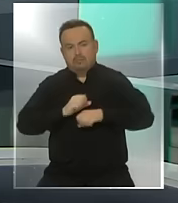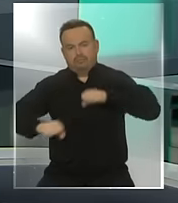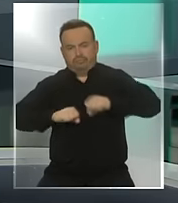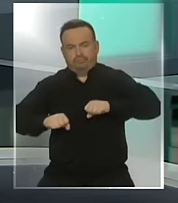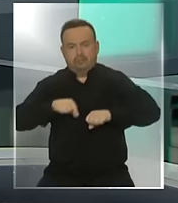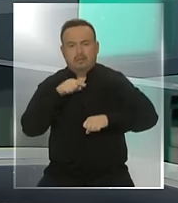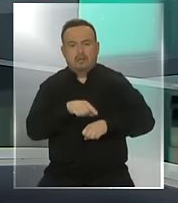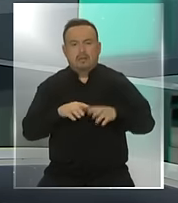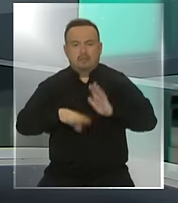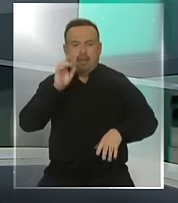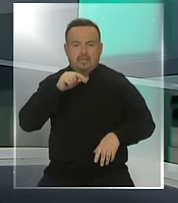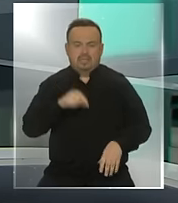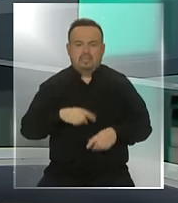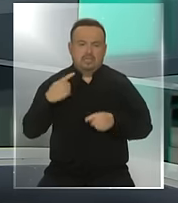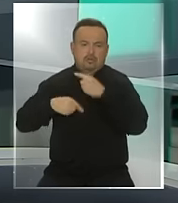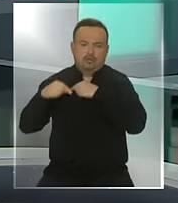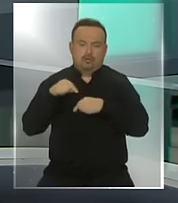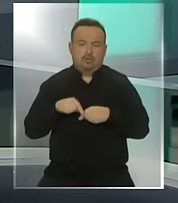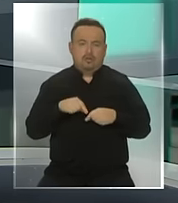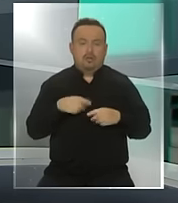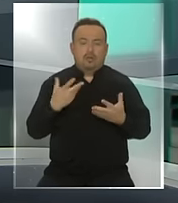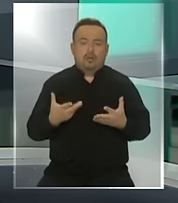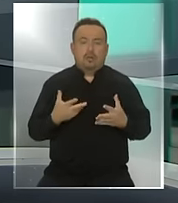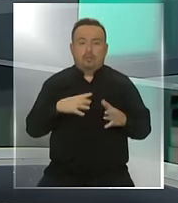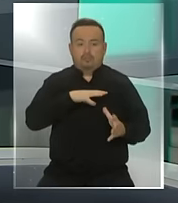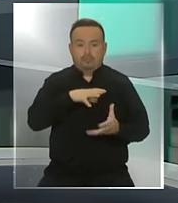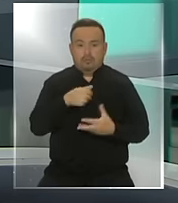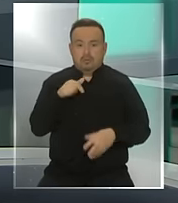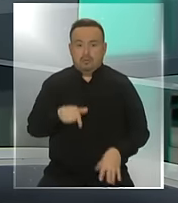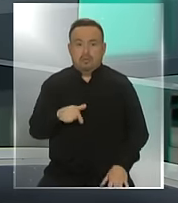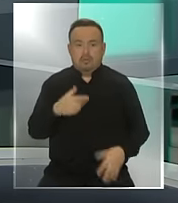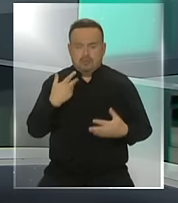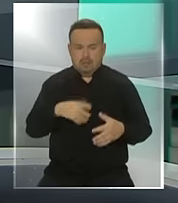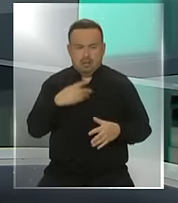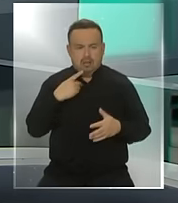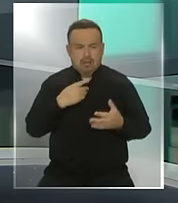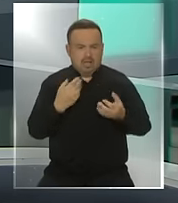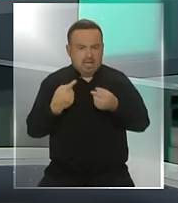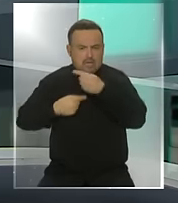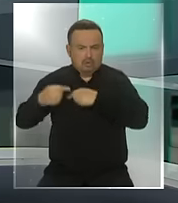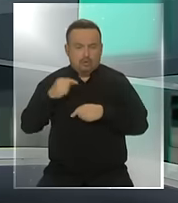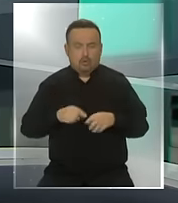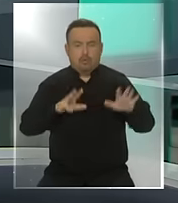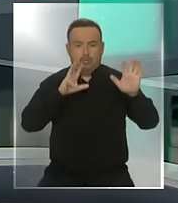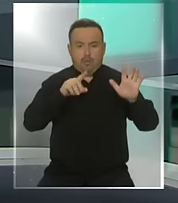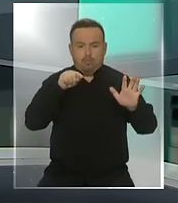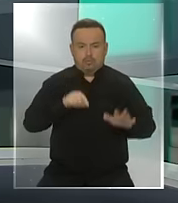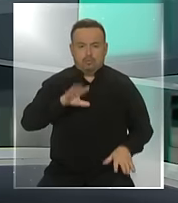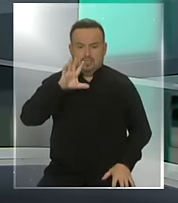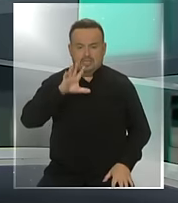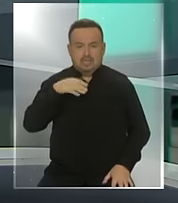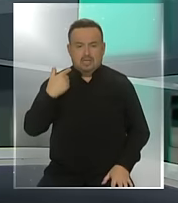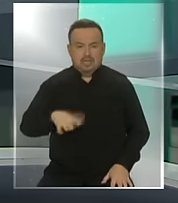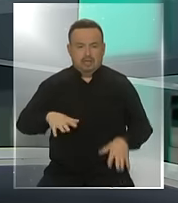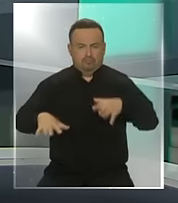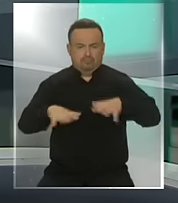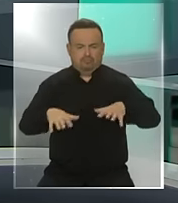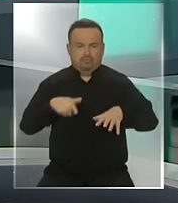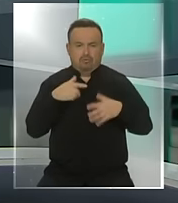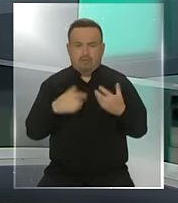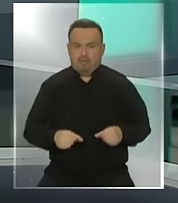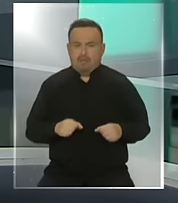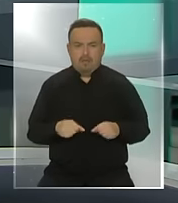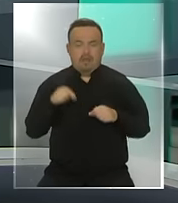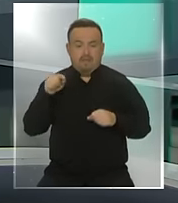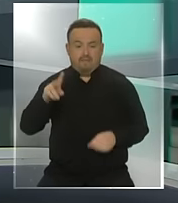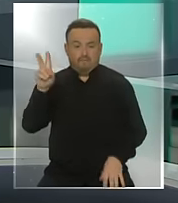más grande en la historia del planeta desde que hay registro sismográfico. Un 9.5 en la escala de Richter literalmente hundió